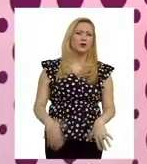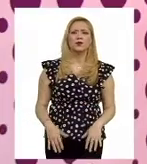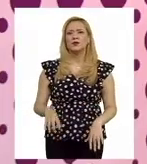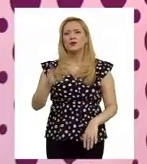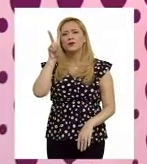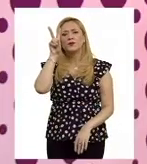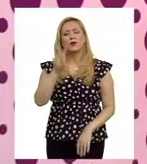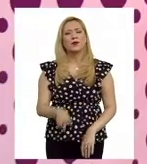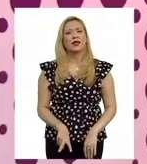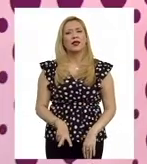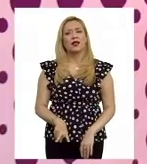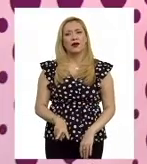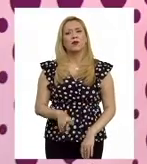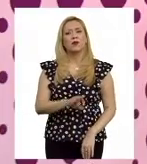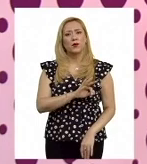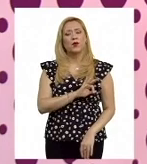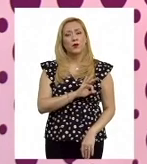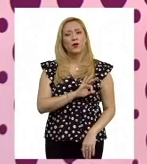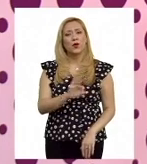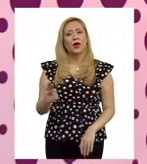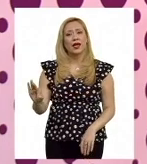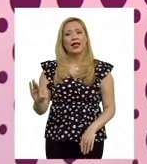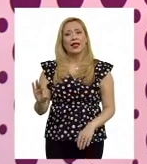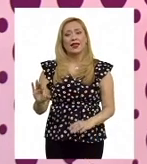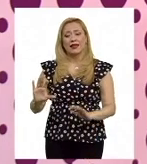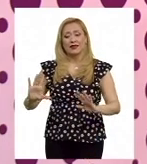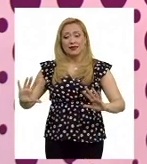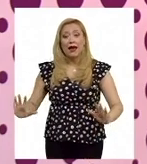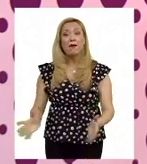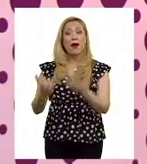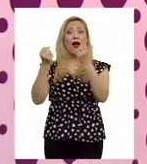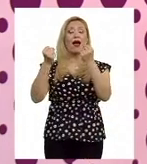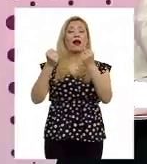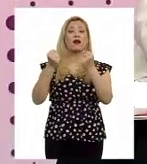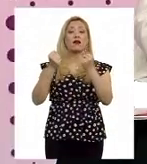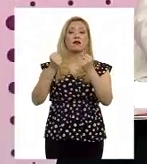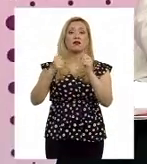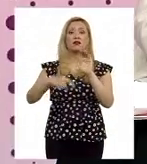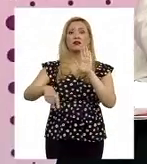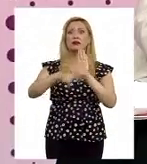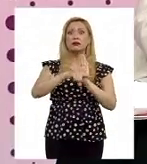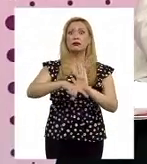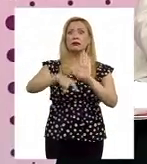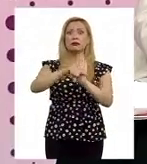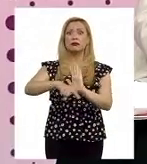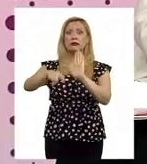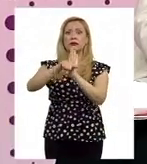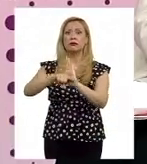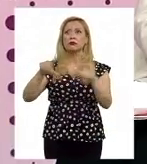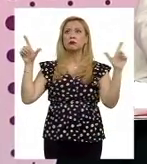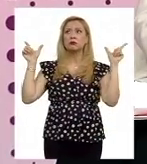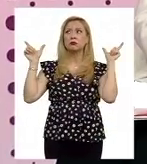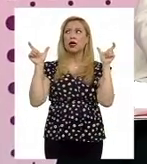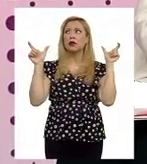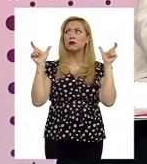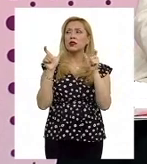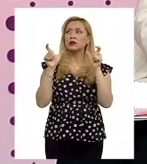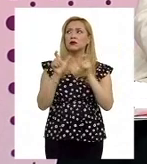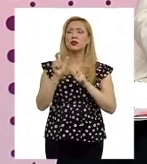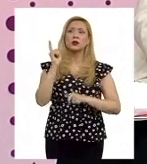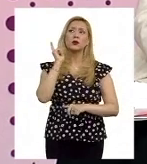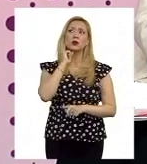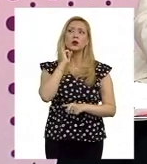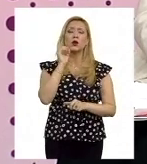de contrarrestar los impactos negativos de fenómenos naturales. Cuando vienen momentos